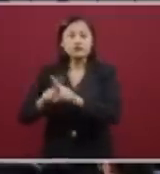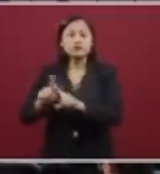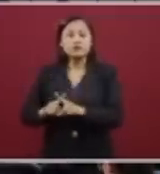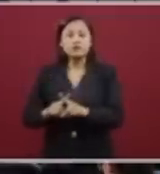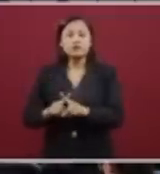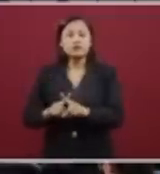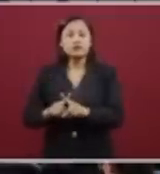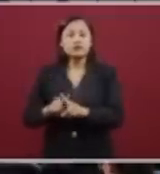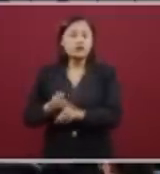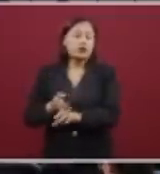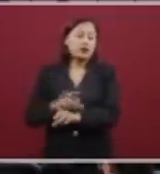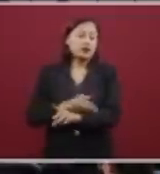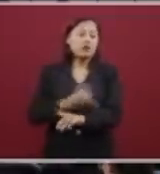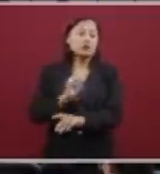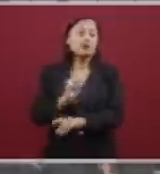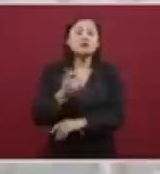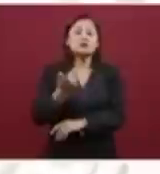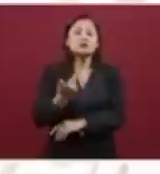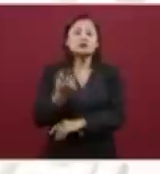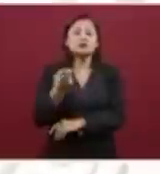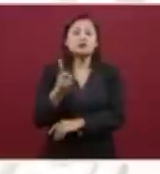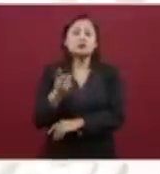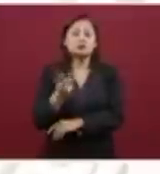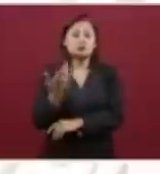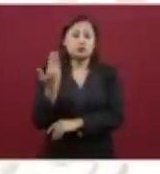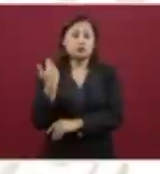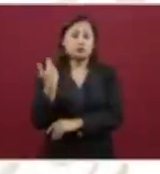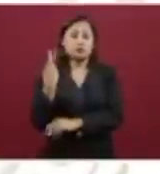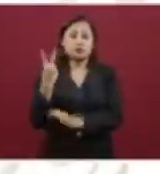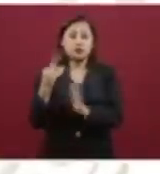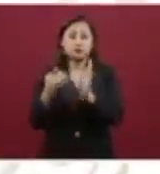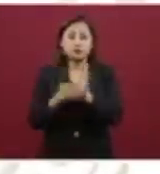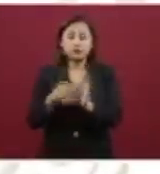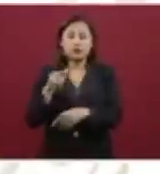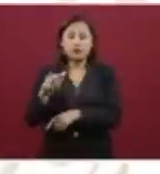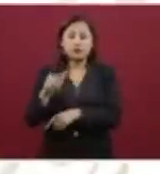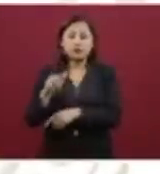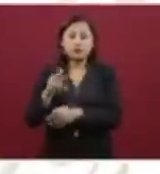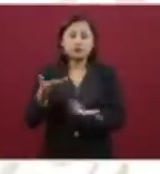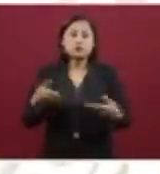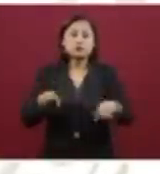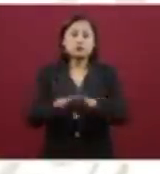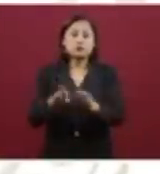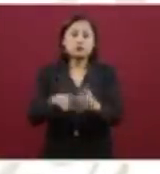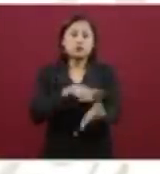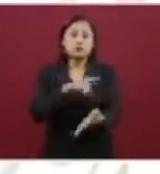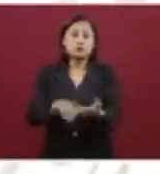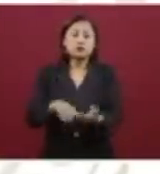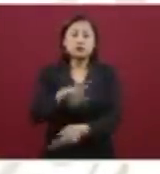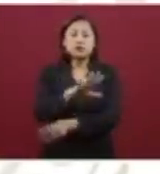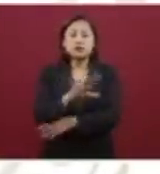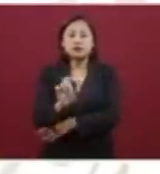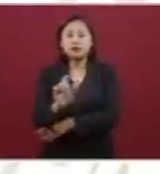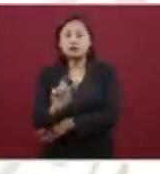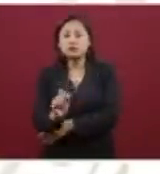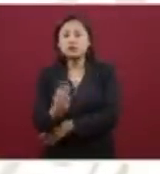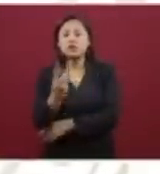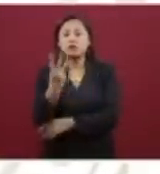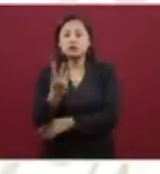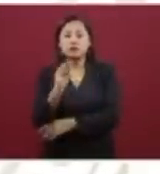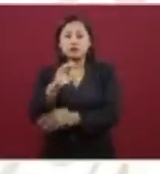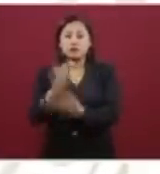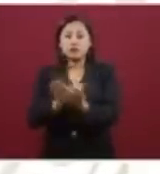proyecto el 27 de diciembre pasado 523 contratos el 76 por ciento